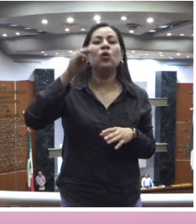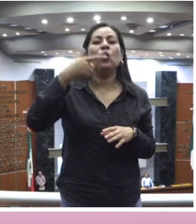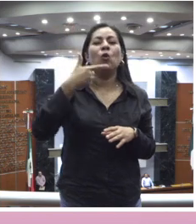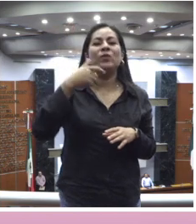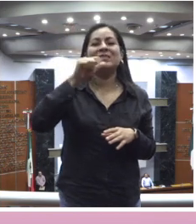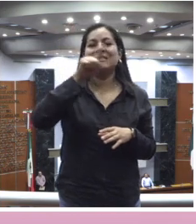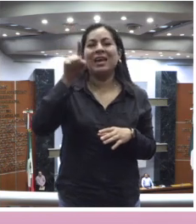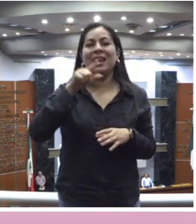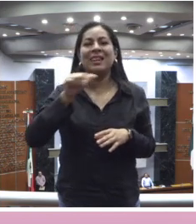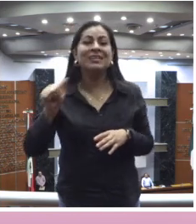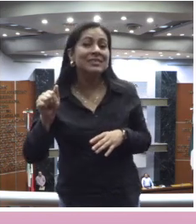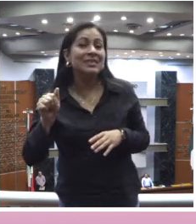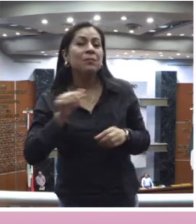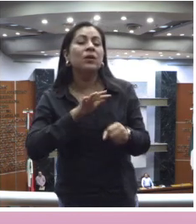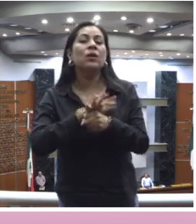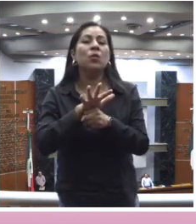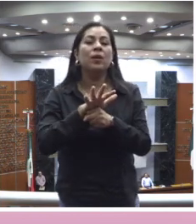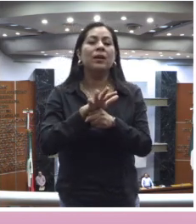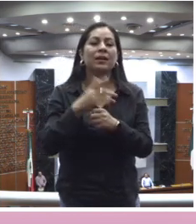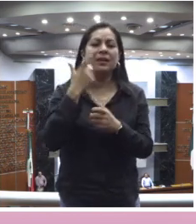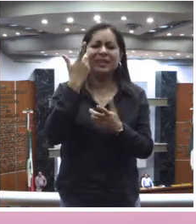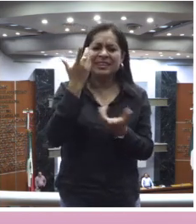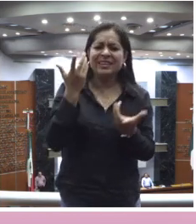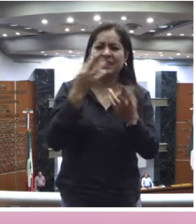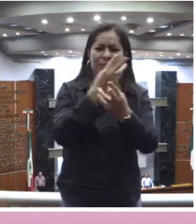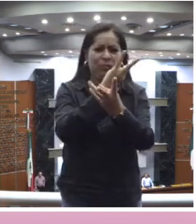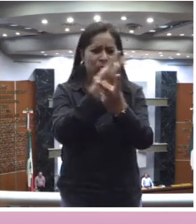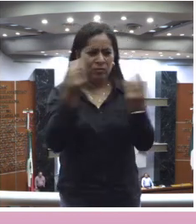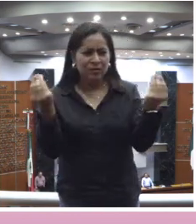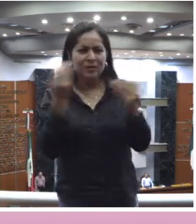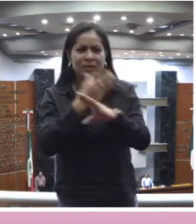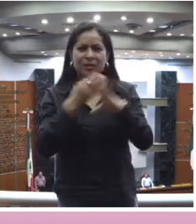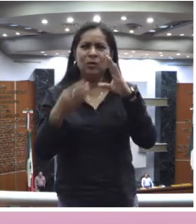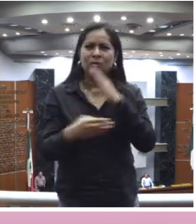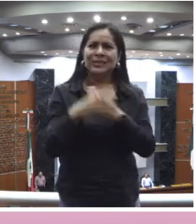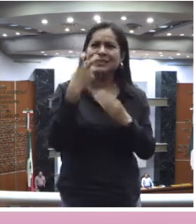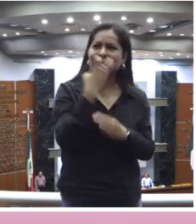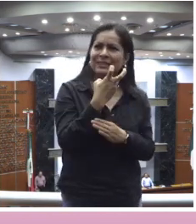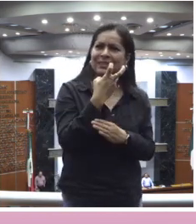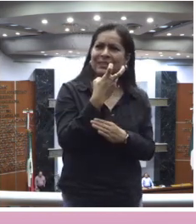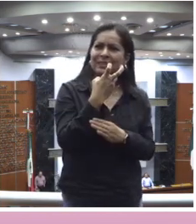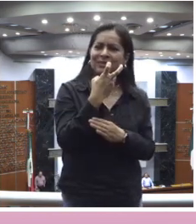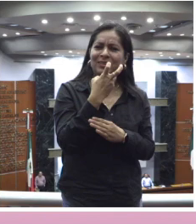Carrancá, por el cual pretende resolver estas acciones,